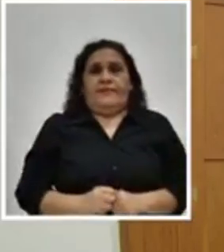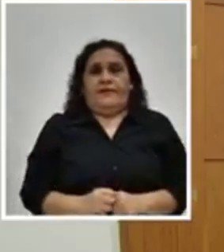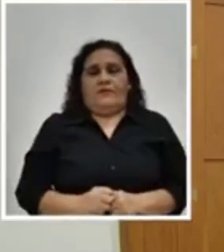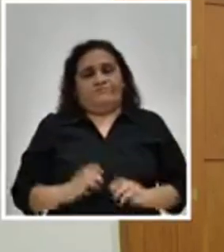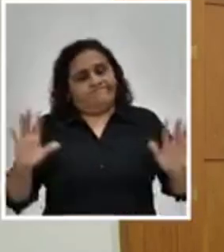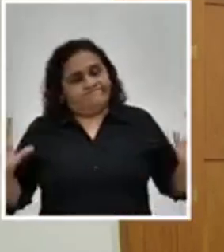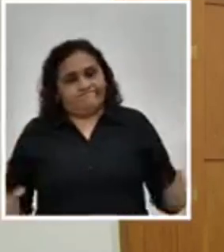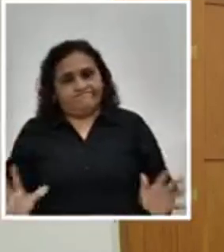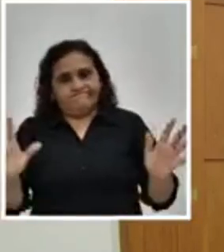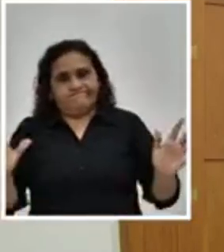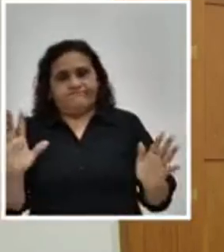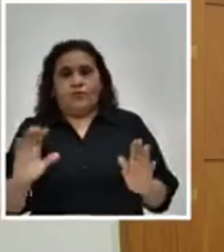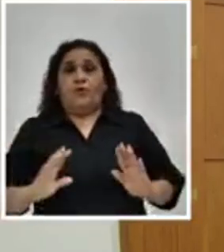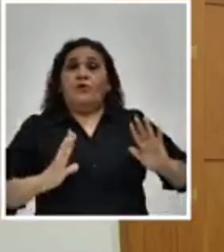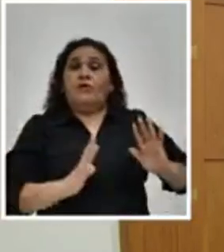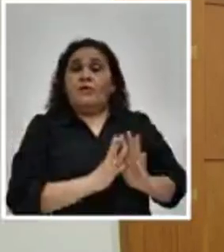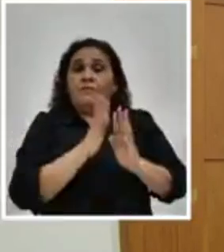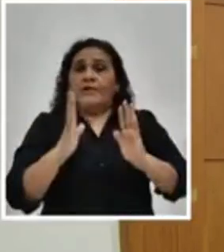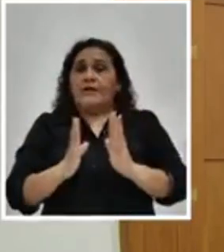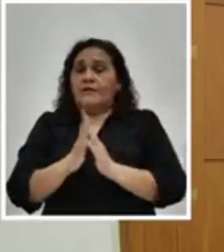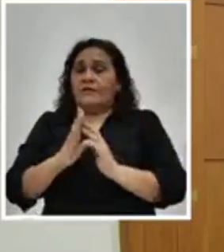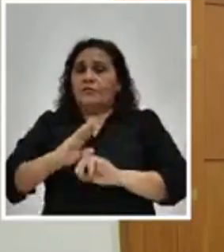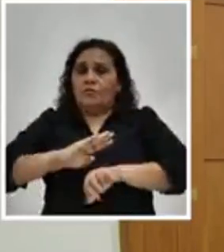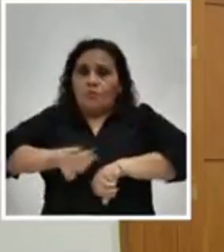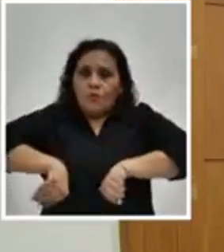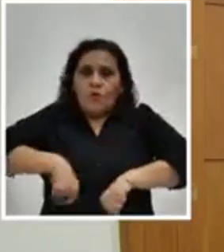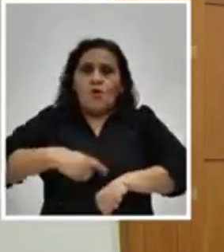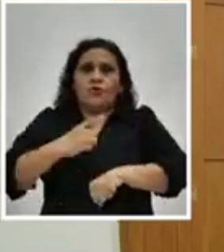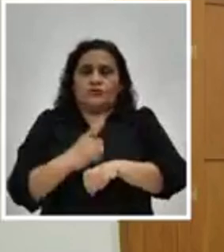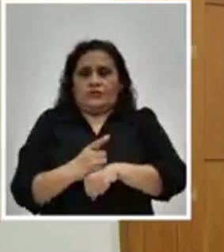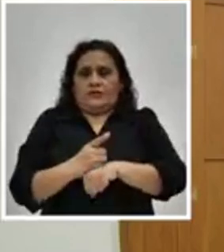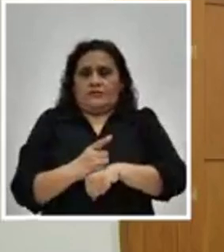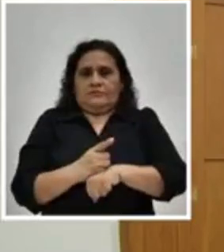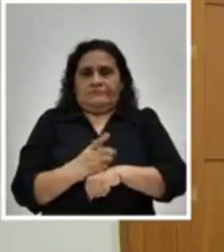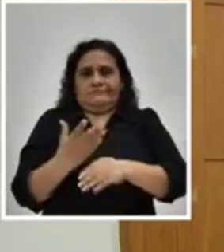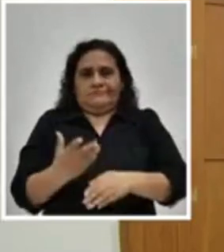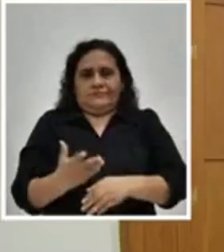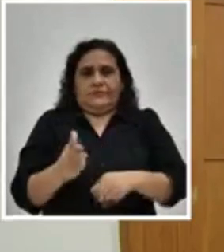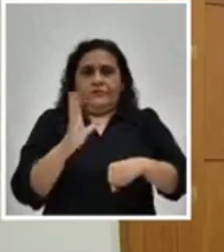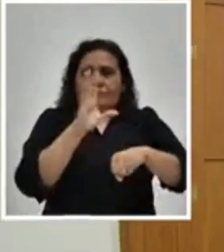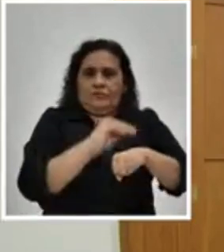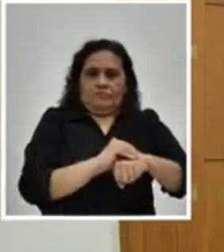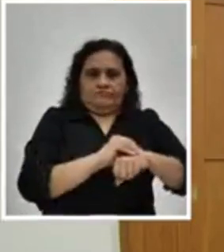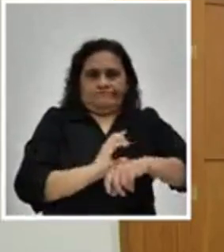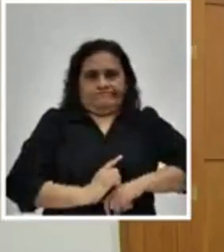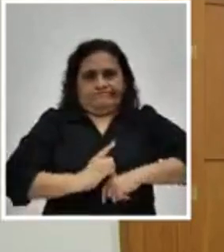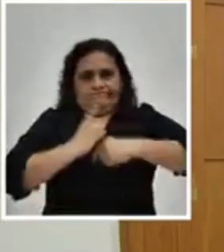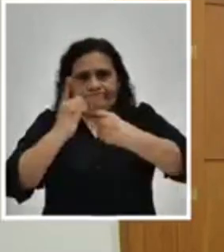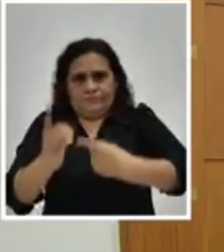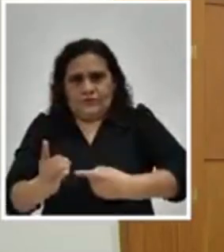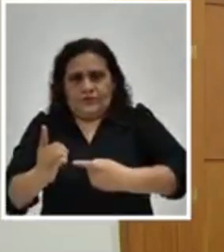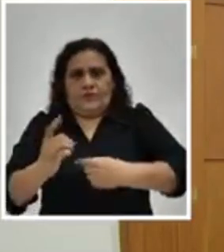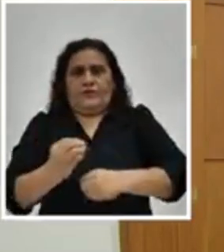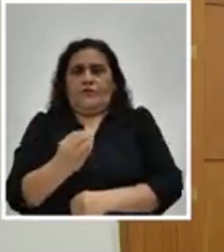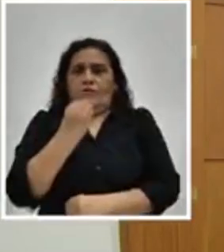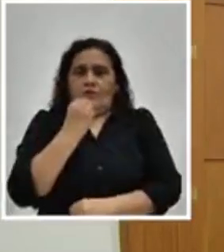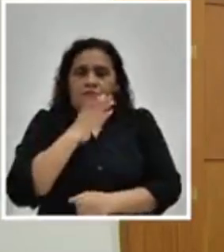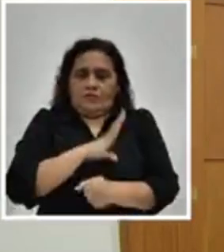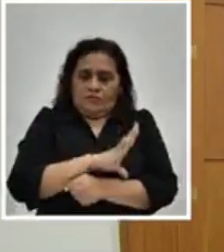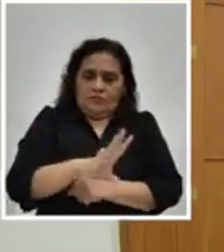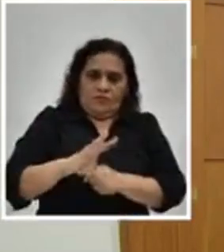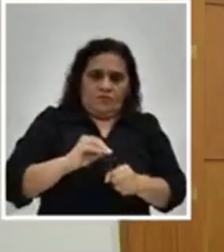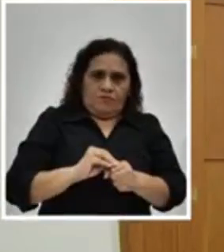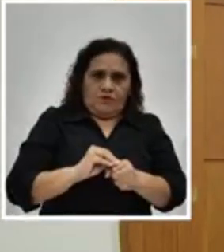impulsó la participación social mediante acciones que permitieron brindar un alimento completo y